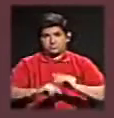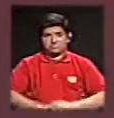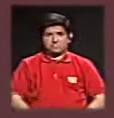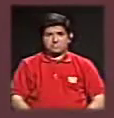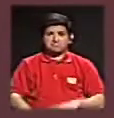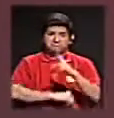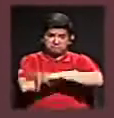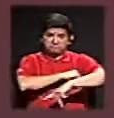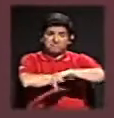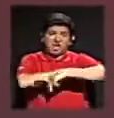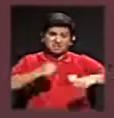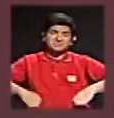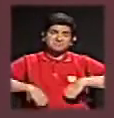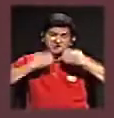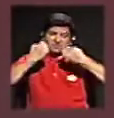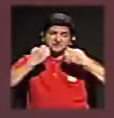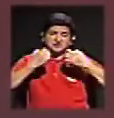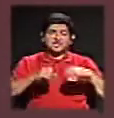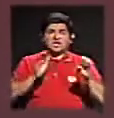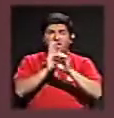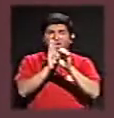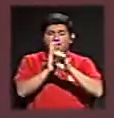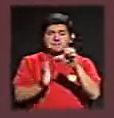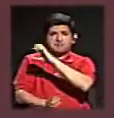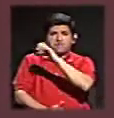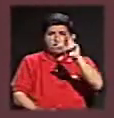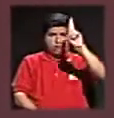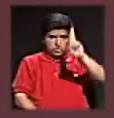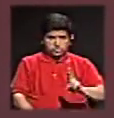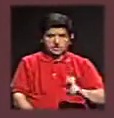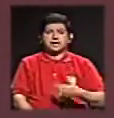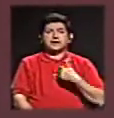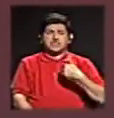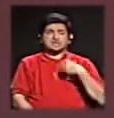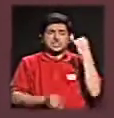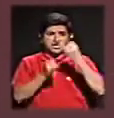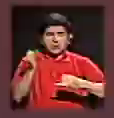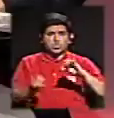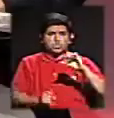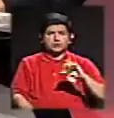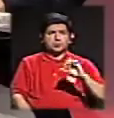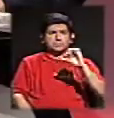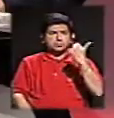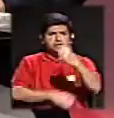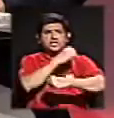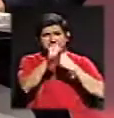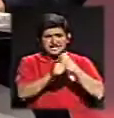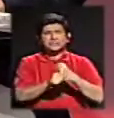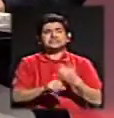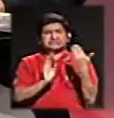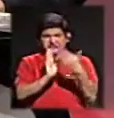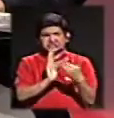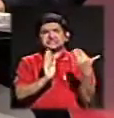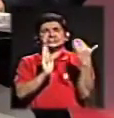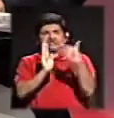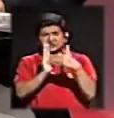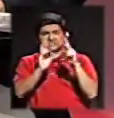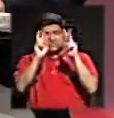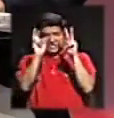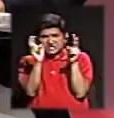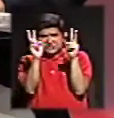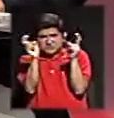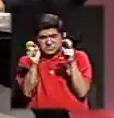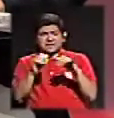hay países como Costa Rica que han tenido durante la última década también deterioro en materia